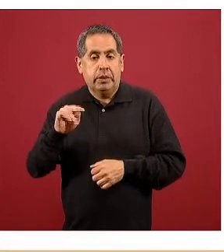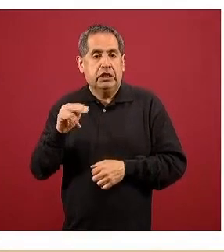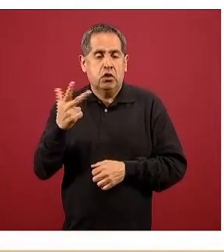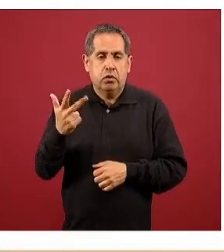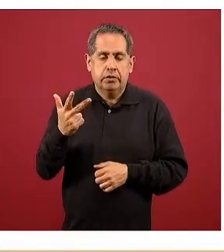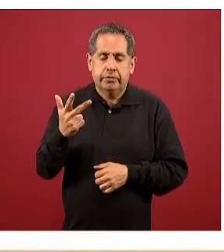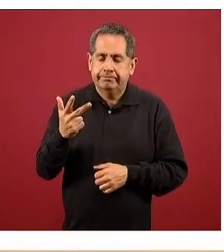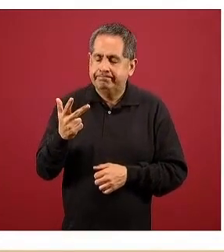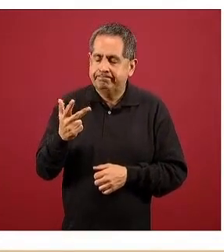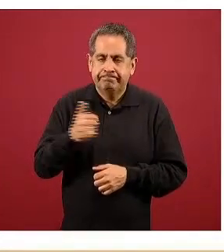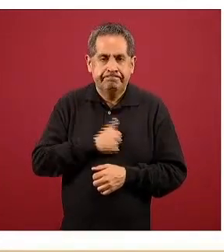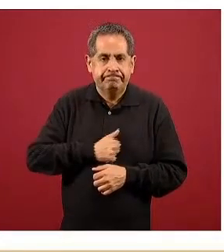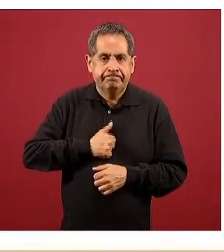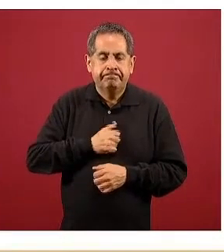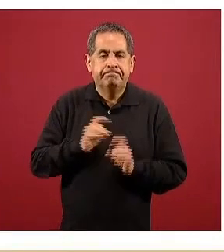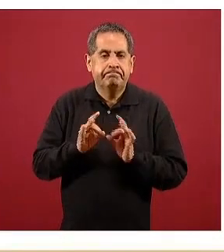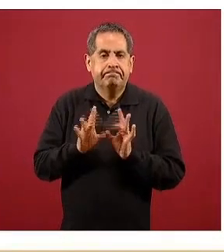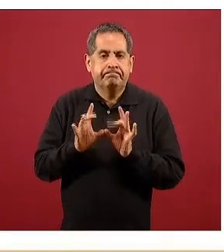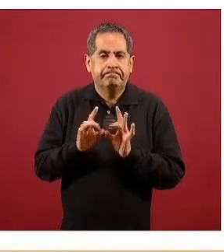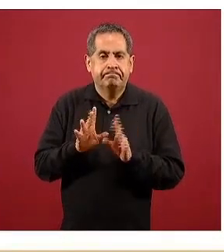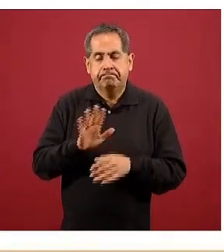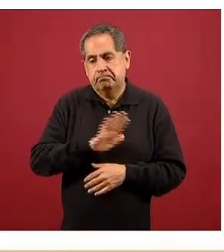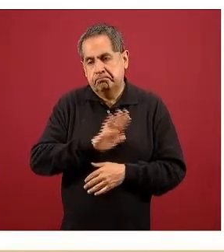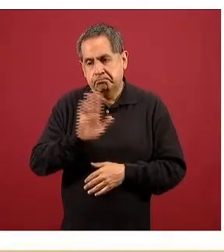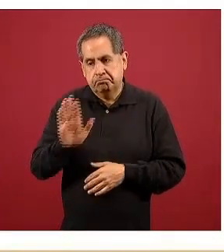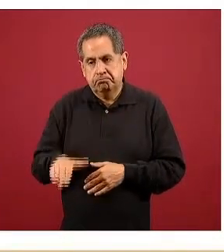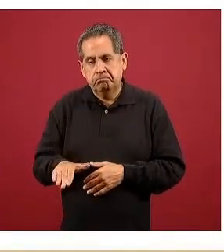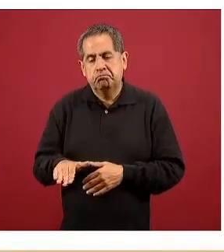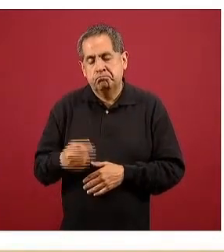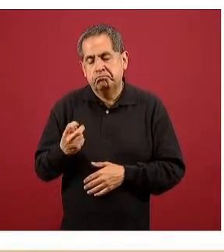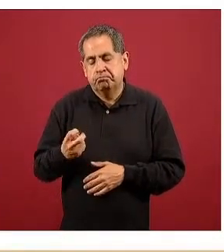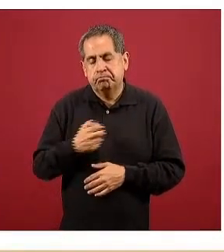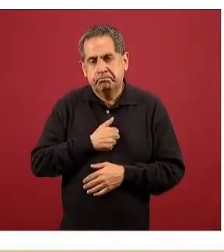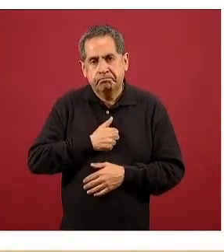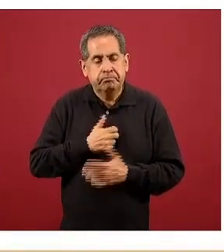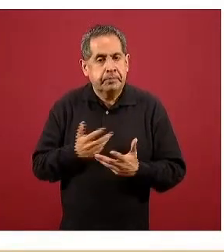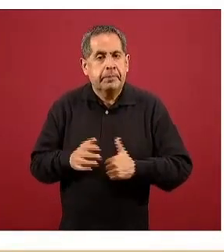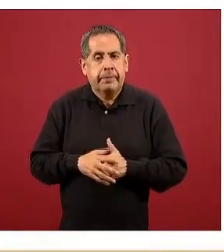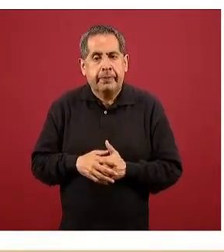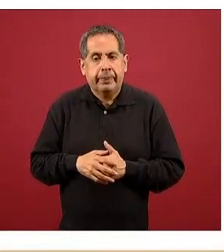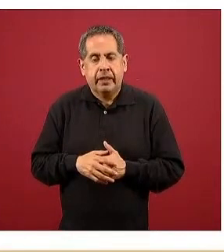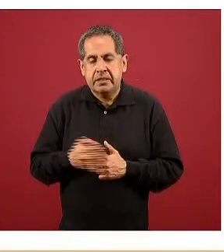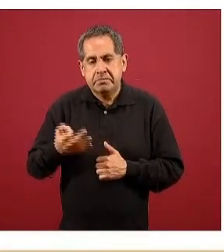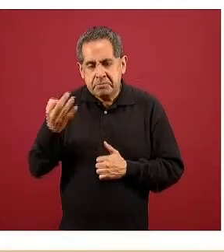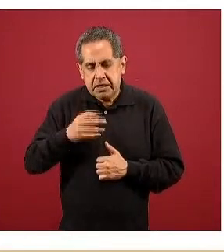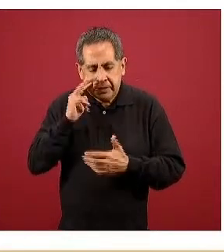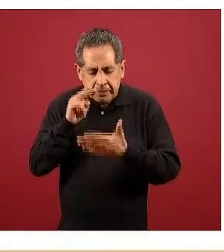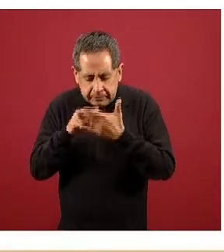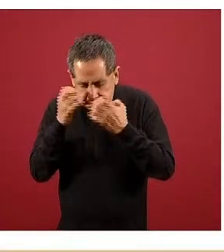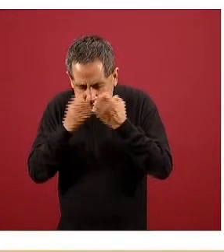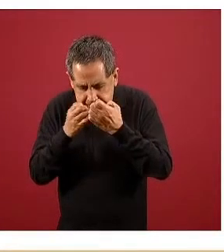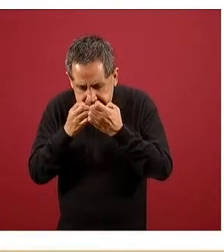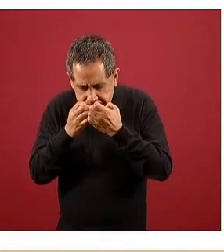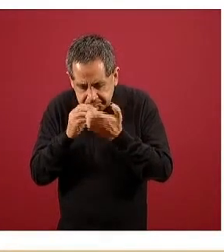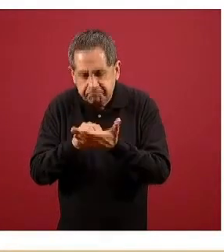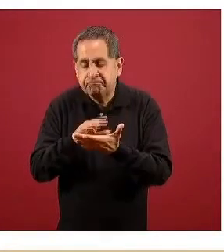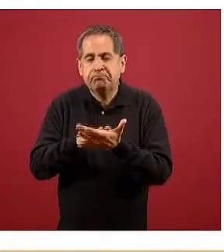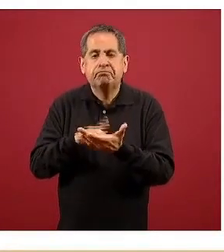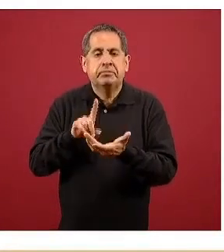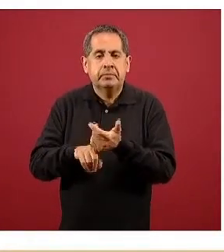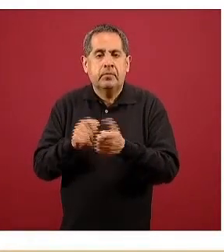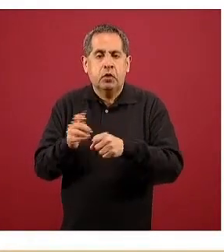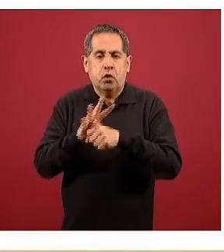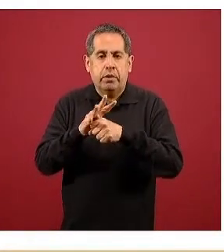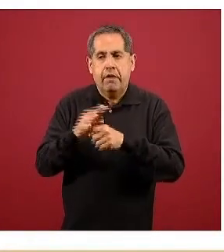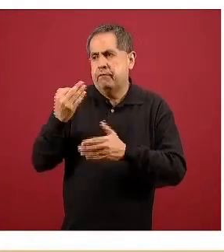52.298 lamentables defunciones por esta causa confirmada, con una prueba confirmada. Puede haber más en